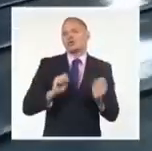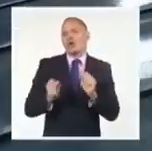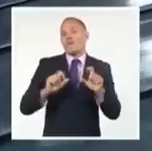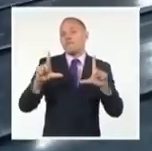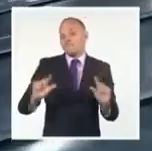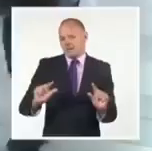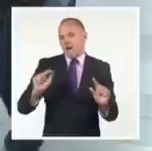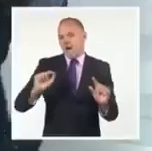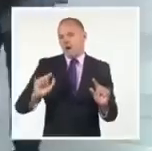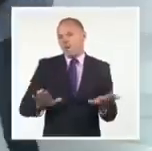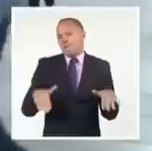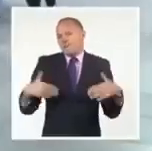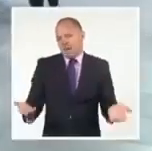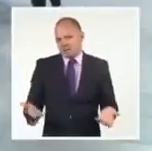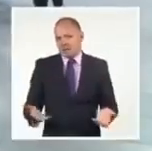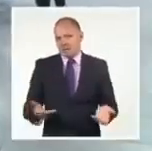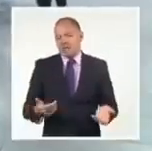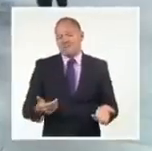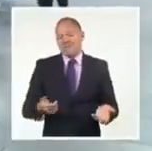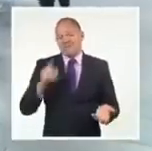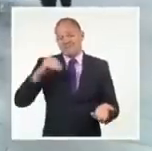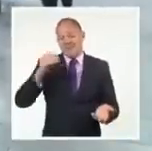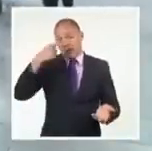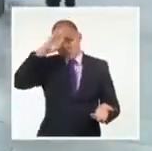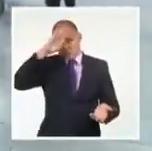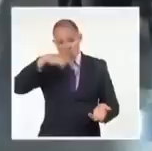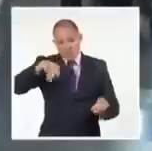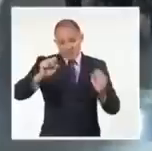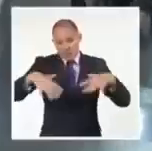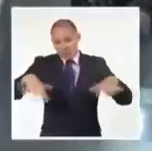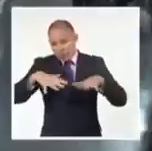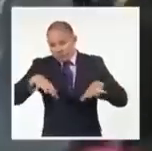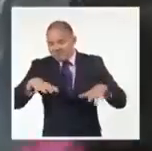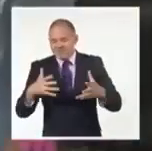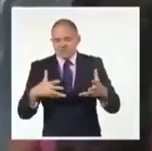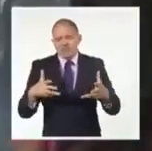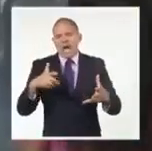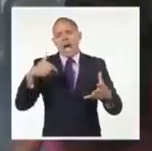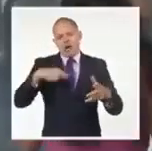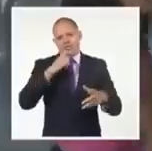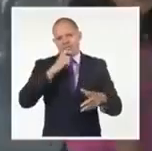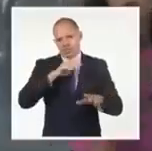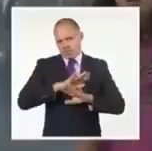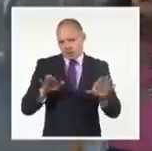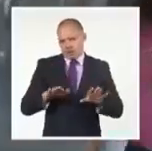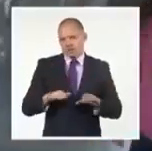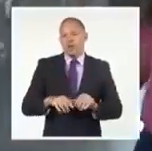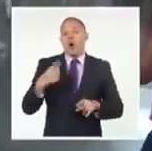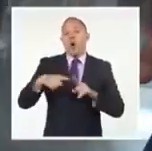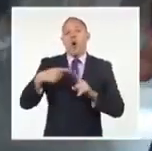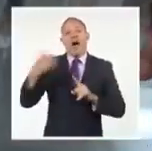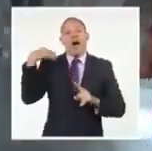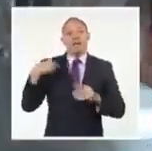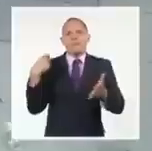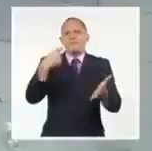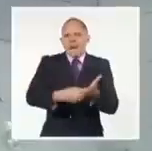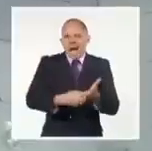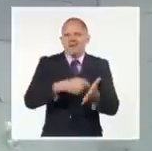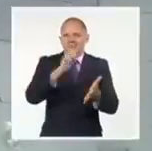del país. Una dispensa anterior, prorrogada por más de una ocasión, permite a los viajeros importar, libre de impuestos y sin límites en las